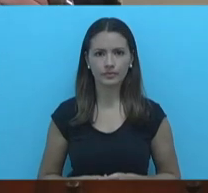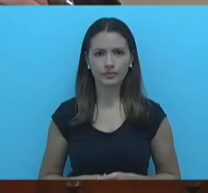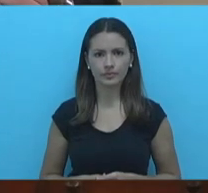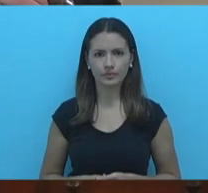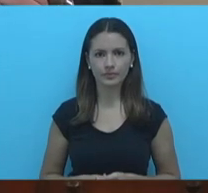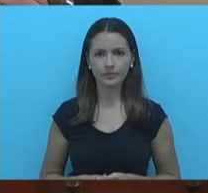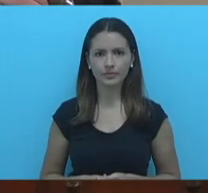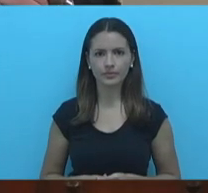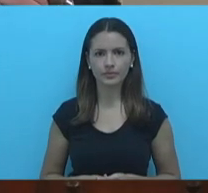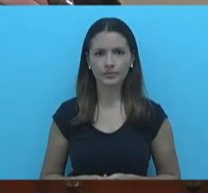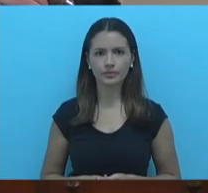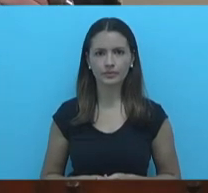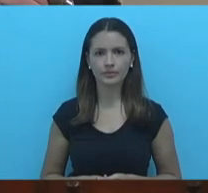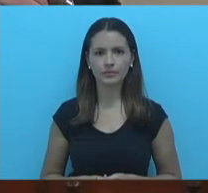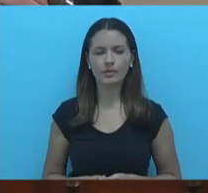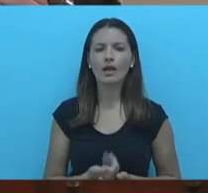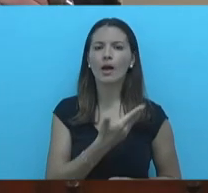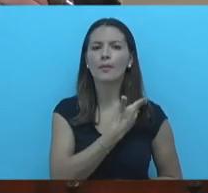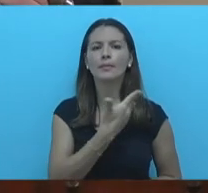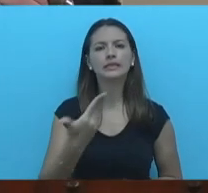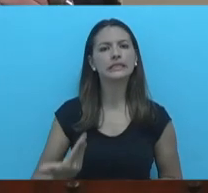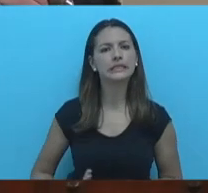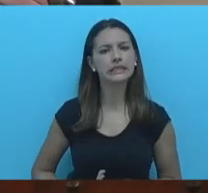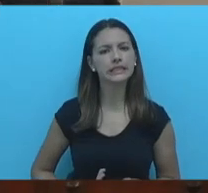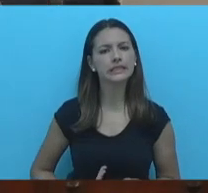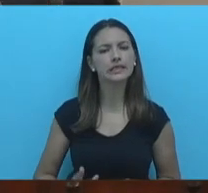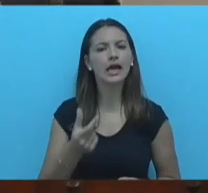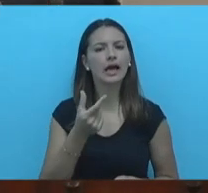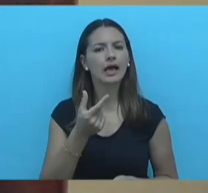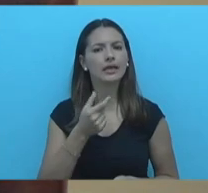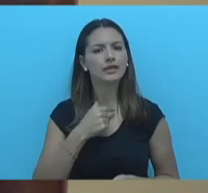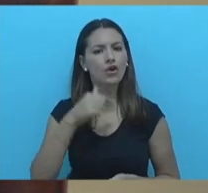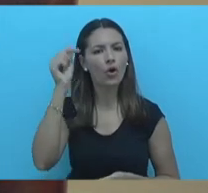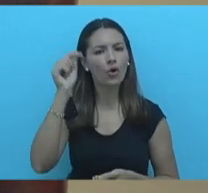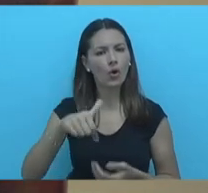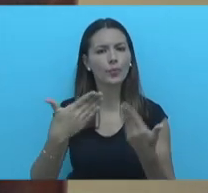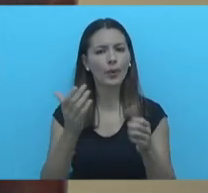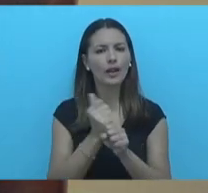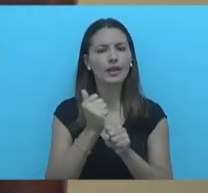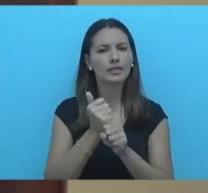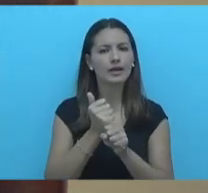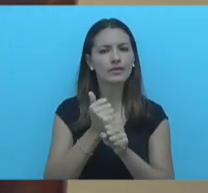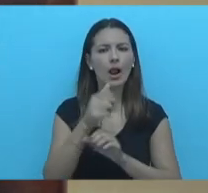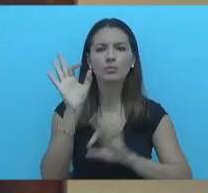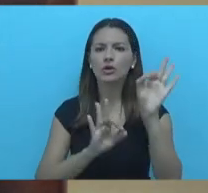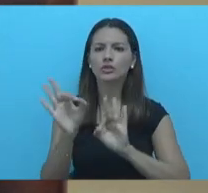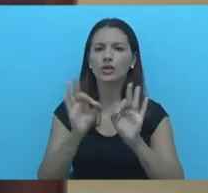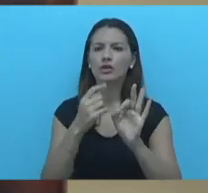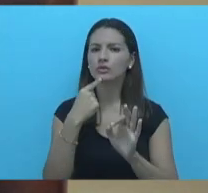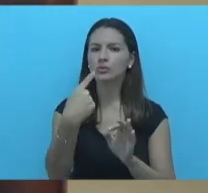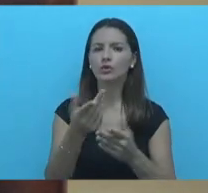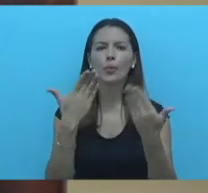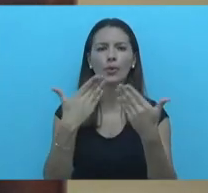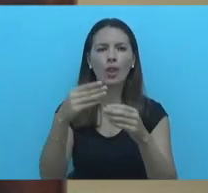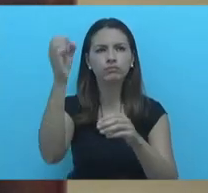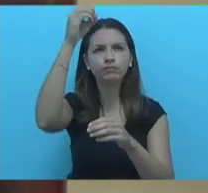Señor presidente, para solicitar el tratamiento sobre tablas de un proyecto de resolución para iluminar el Palacio de la